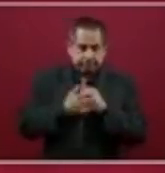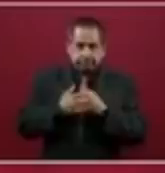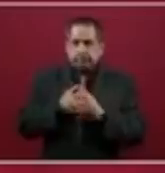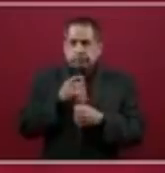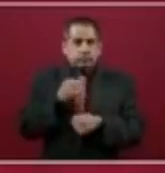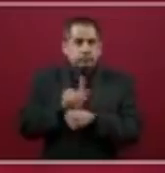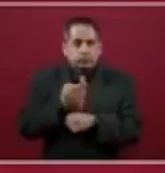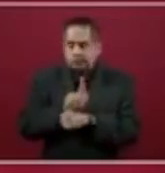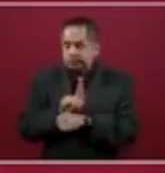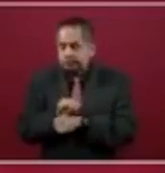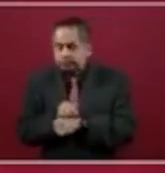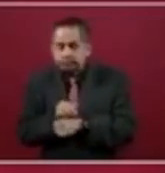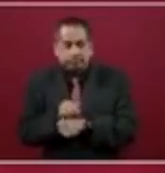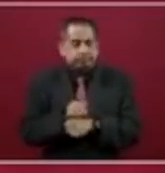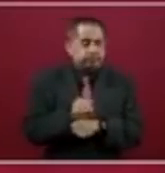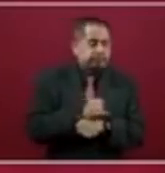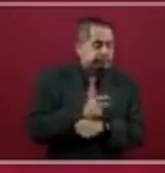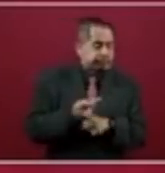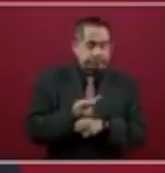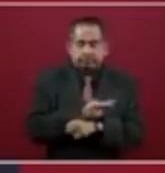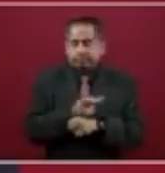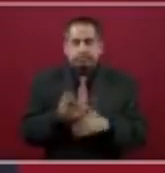indagando este caso.